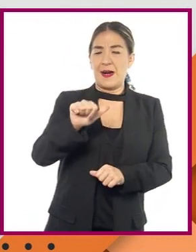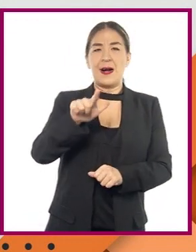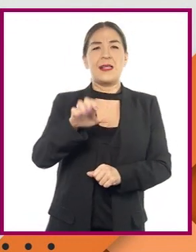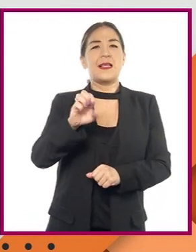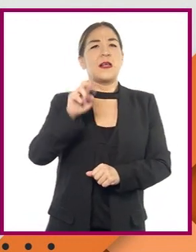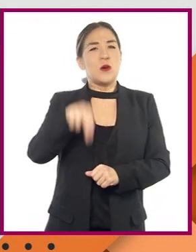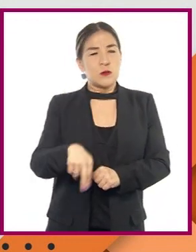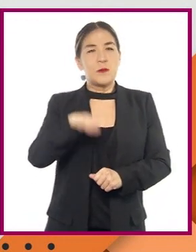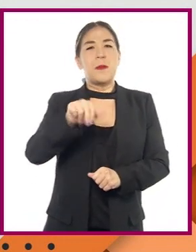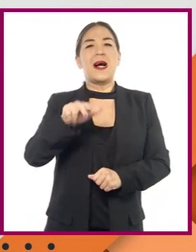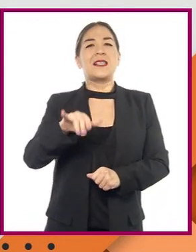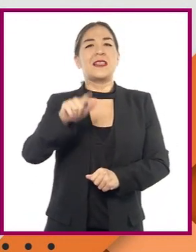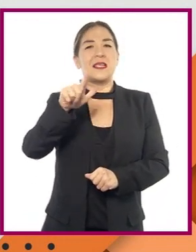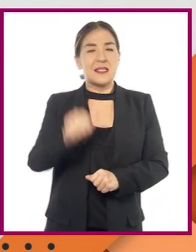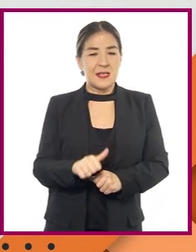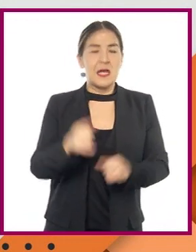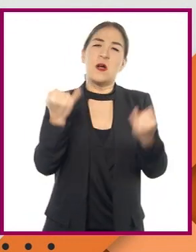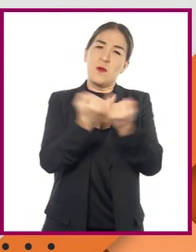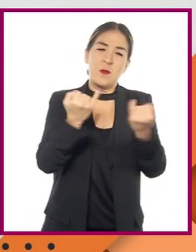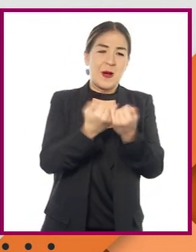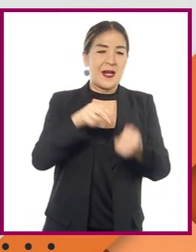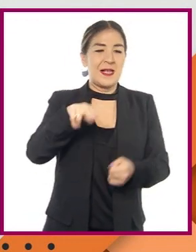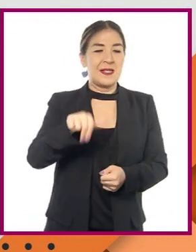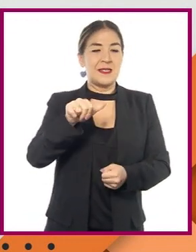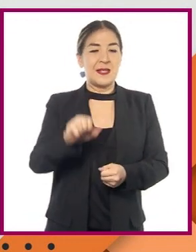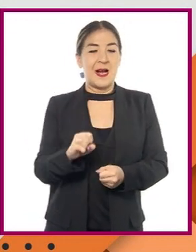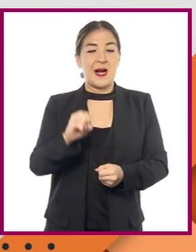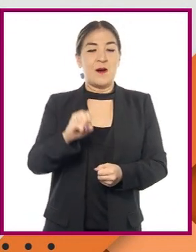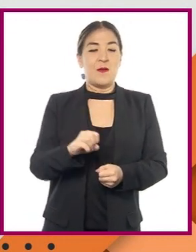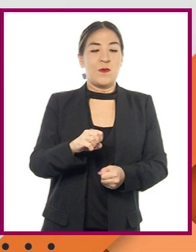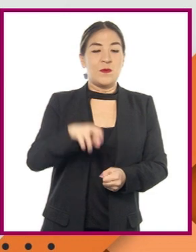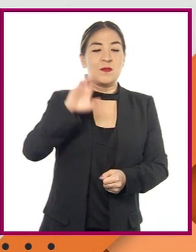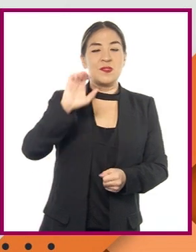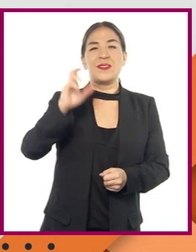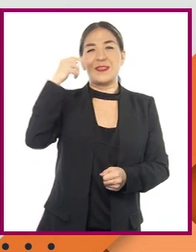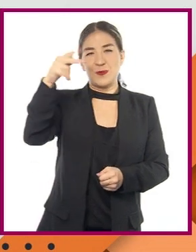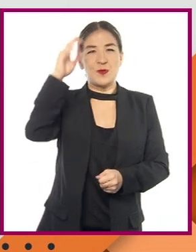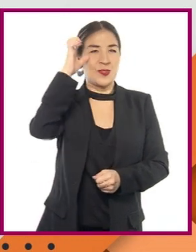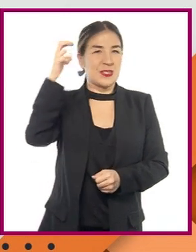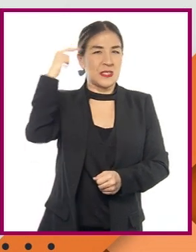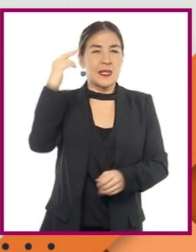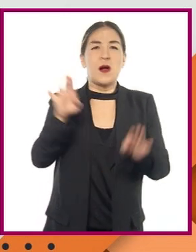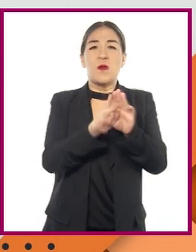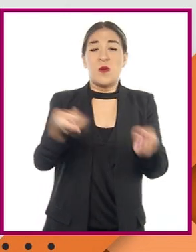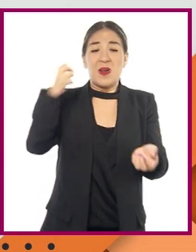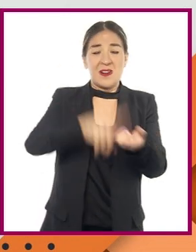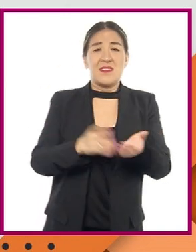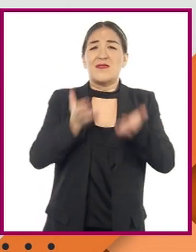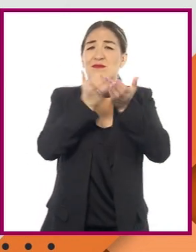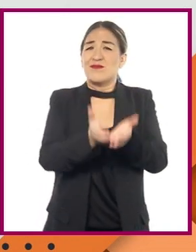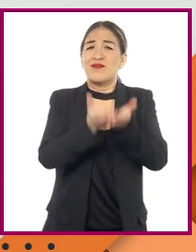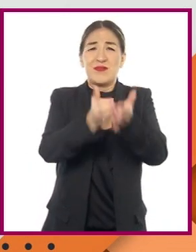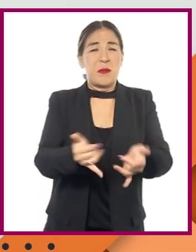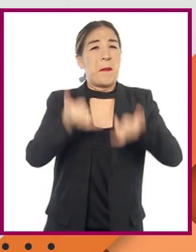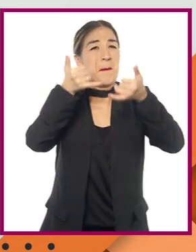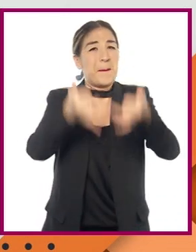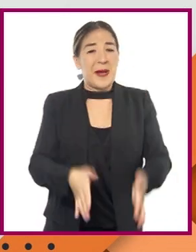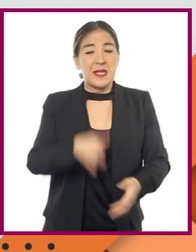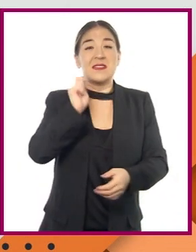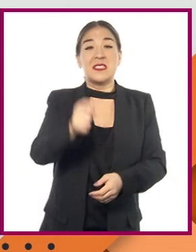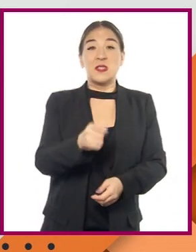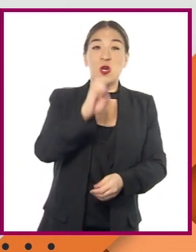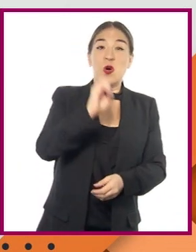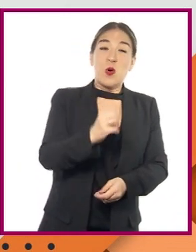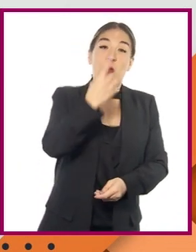o también llamado Nao de China, consistió en una embarcación de grandes dimensiones que llegaba 1 o